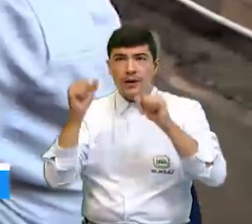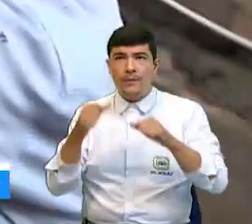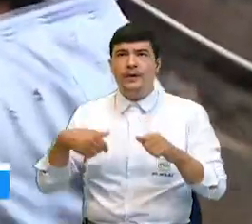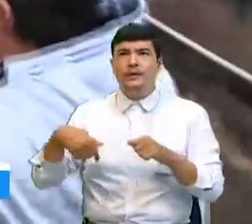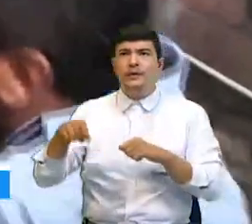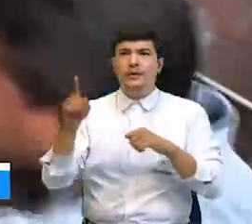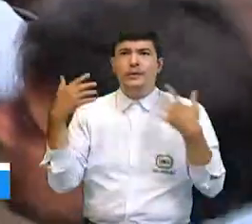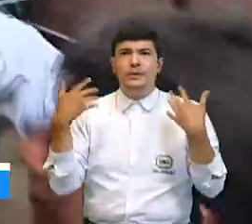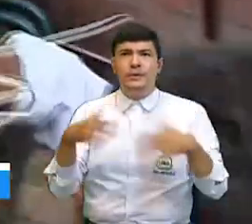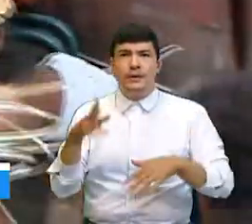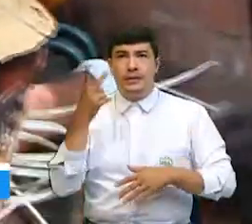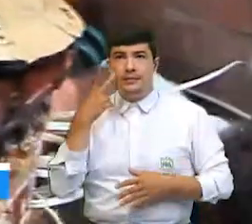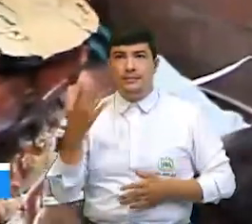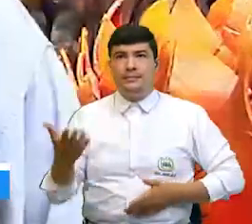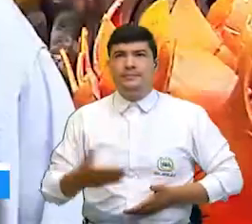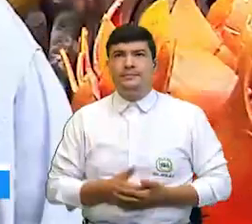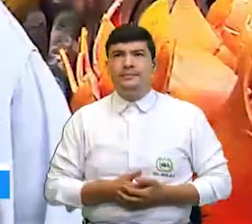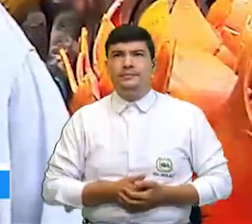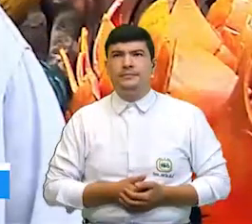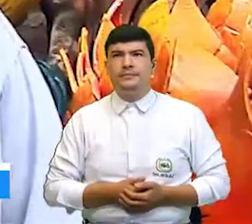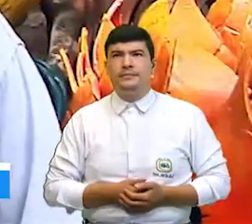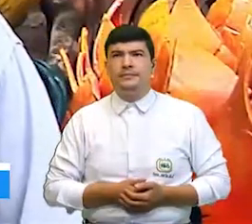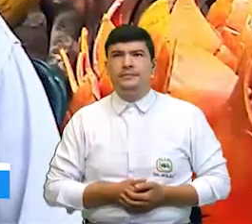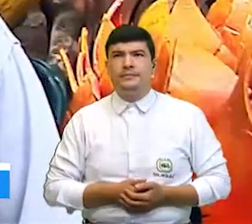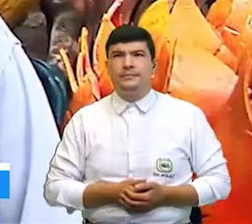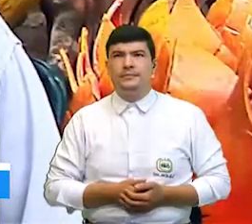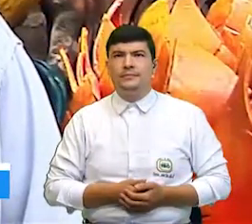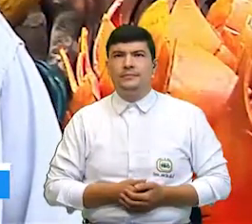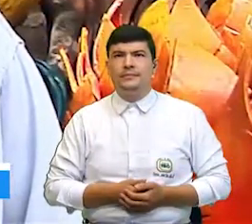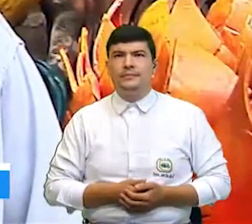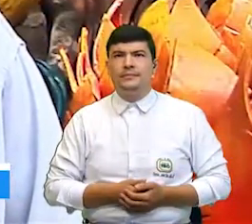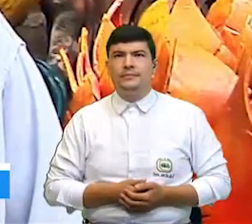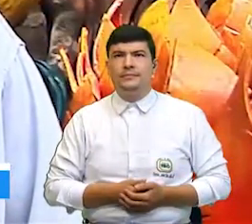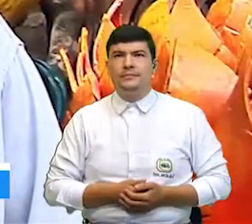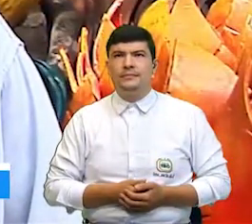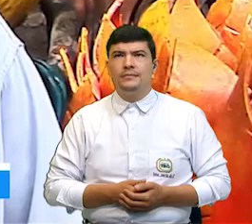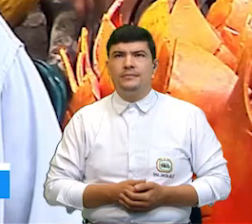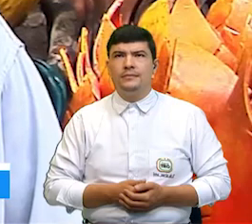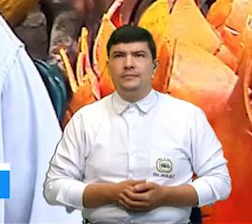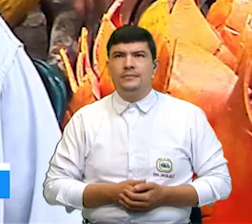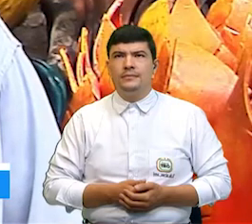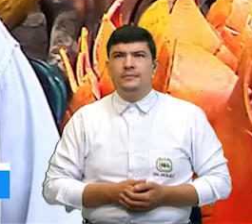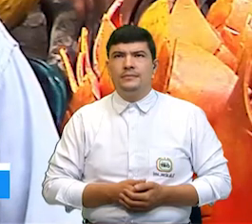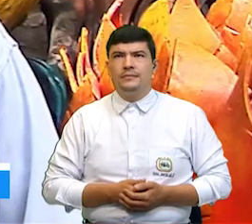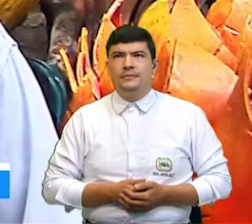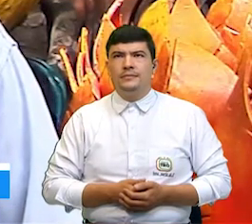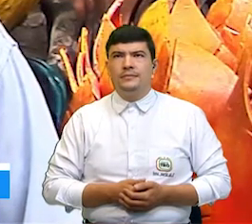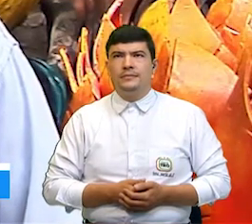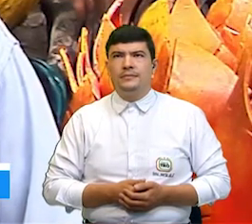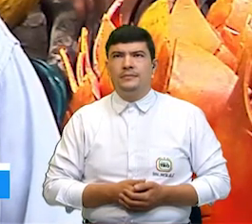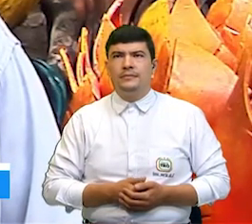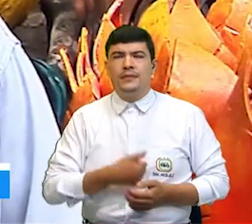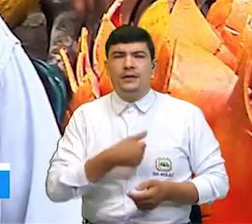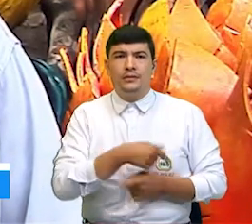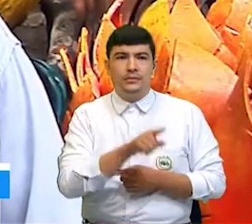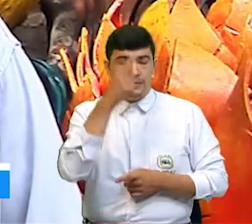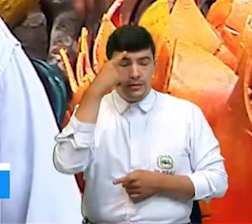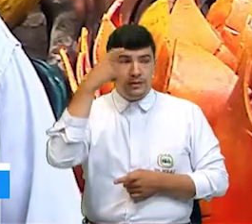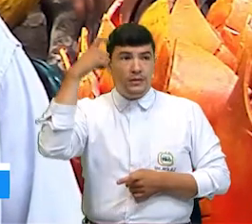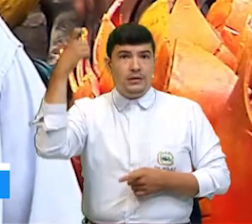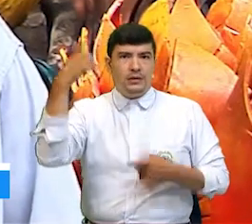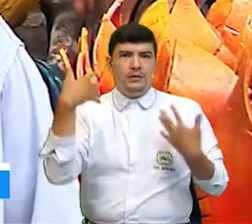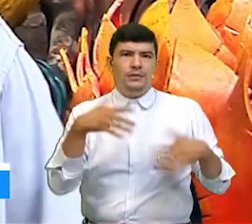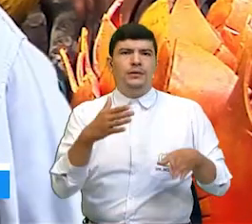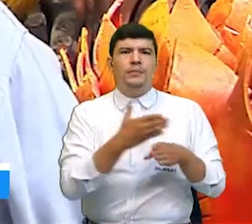el calentamiento global. La inspiración sale precisamente de ese problema, el problema del contrabando de especies, aparte que